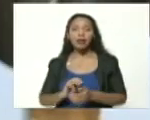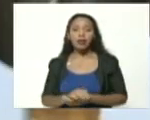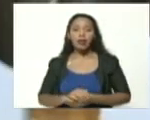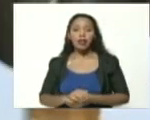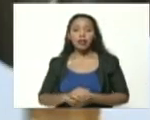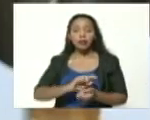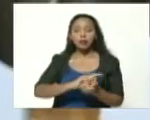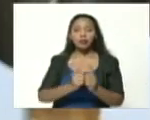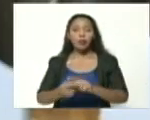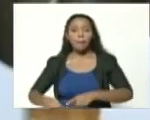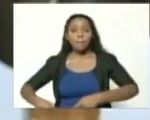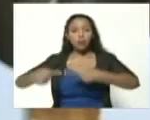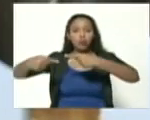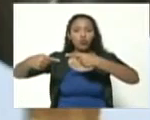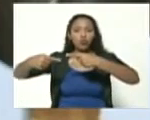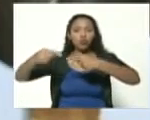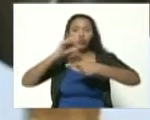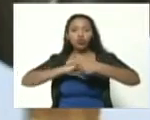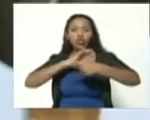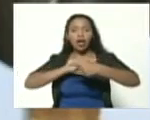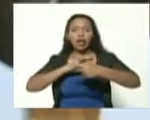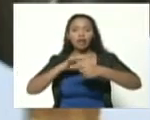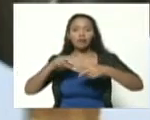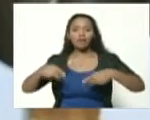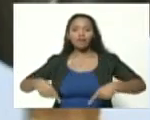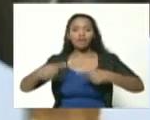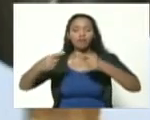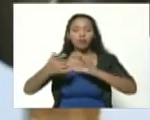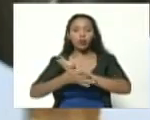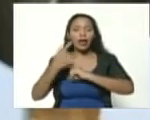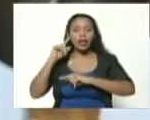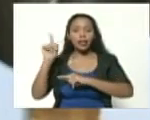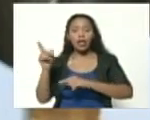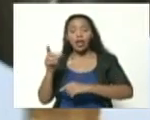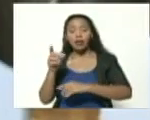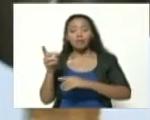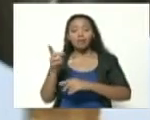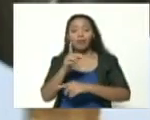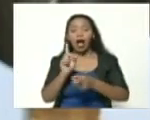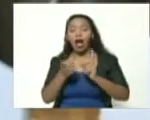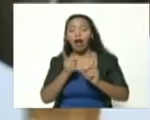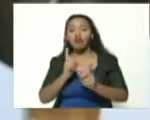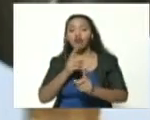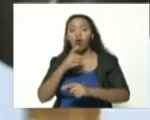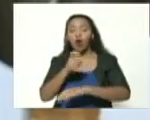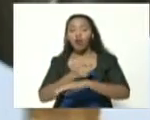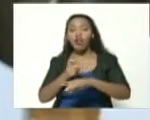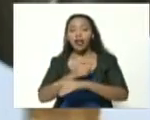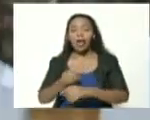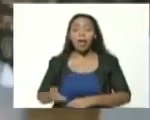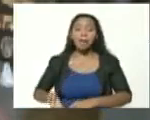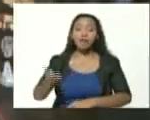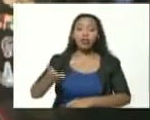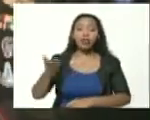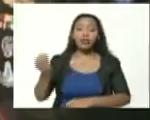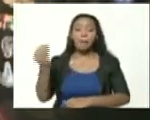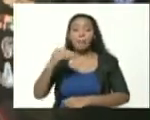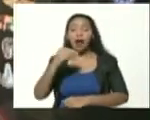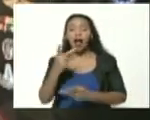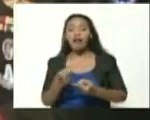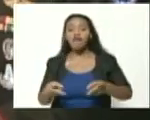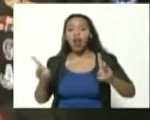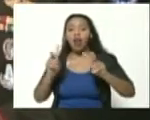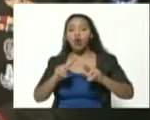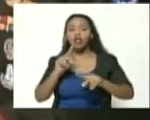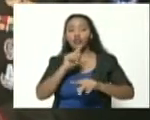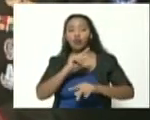versus el socialismo. Insólitamente, ciertos gobiernos conceden mayor importancia al valor de